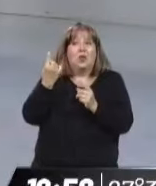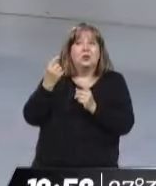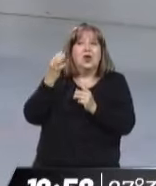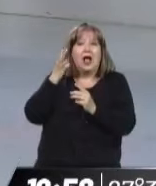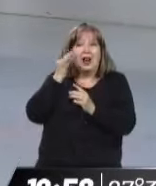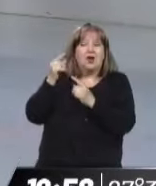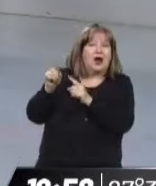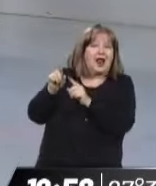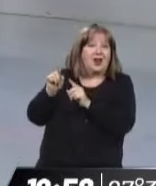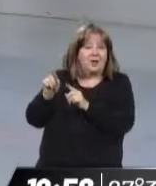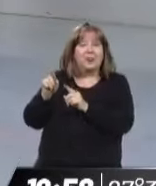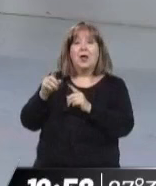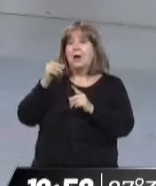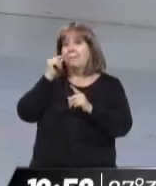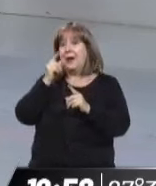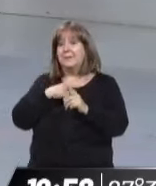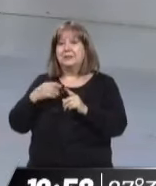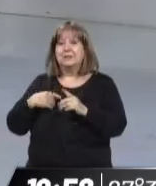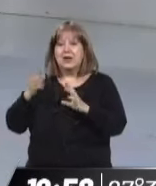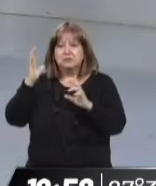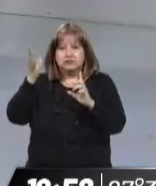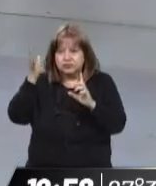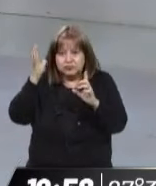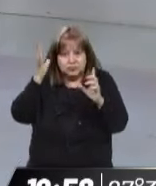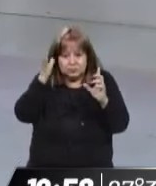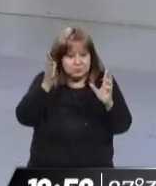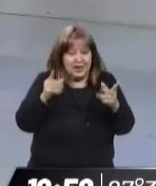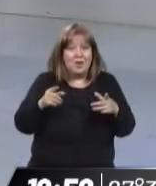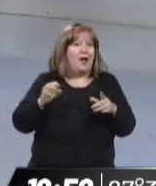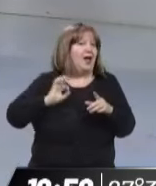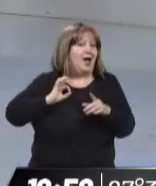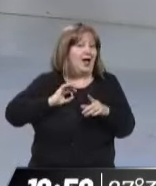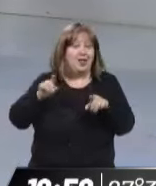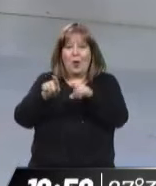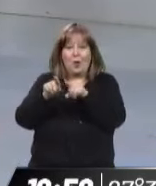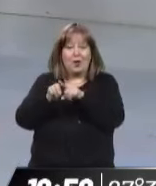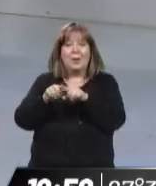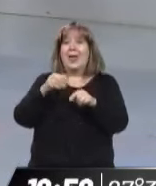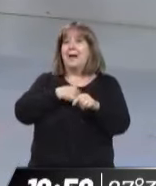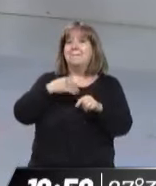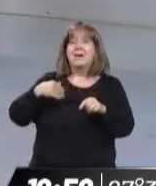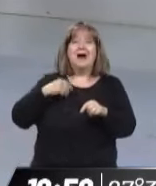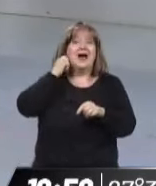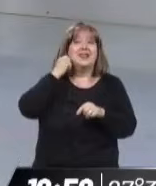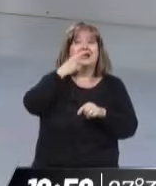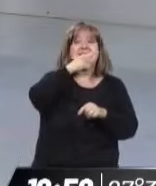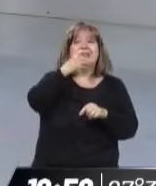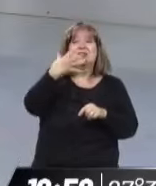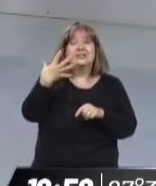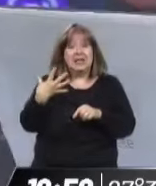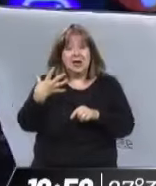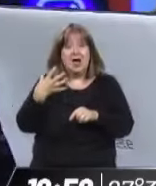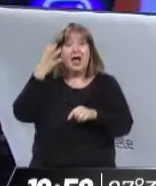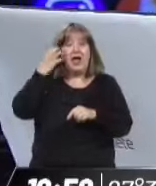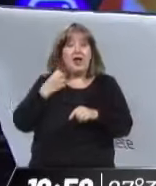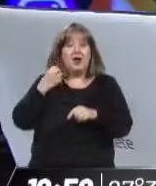más, y sobre todo que los padres rabean con los hijos a pesar de los años. Bueno, esta es una madre de 105 años que se enoja